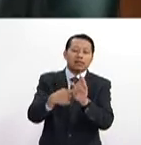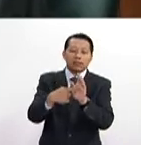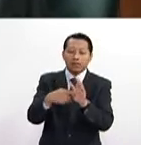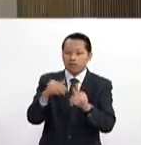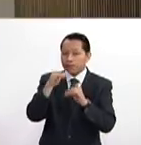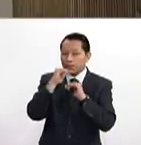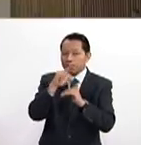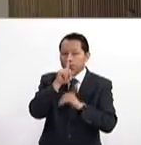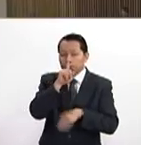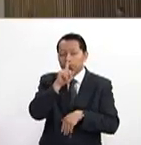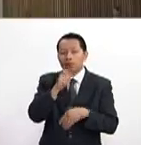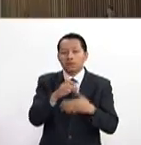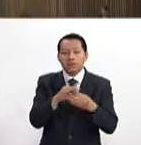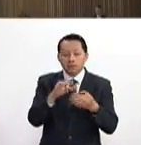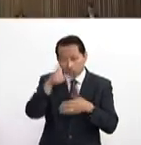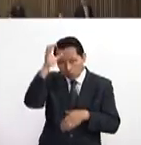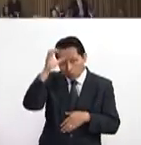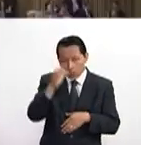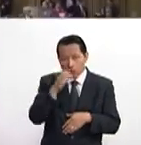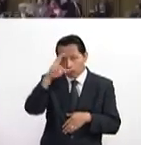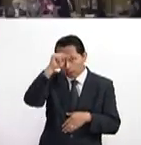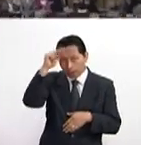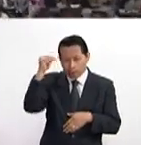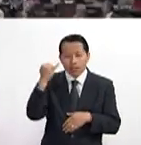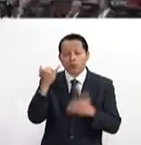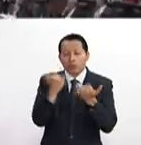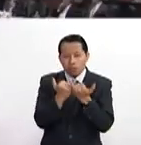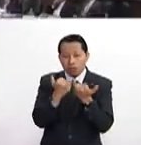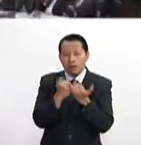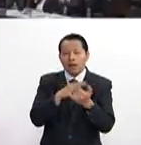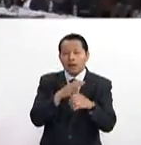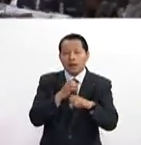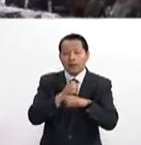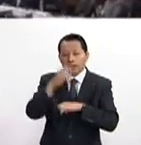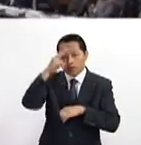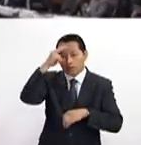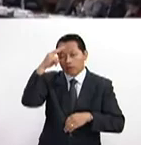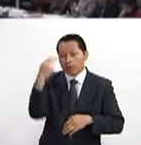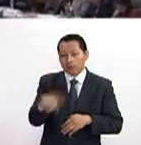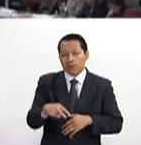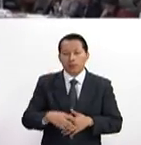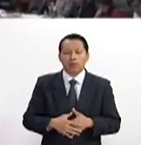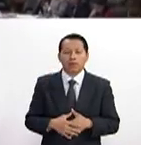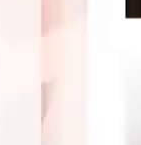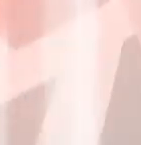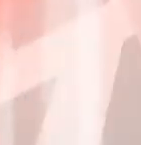gasto de campañas, esto en Coahuila, en Nayarit y también en el Estado de México.